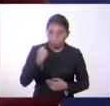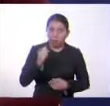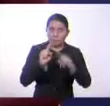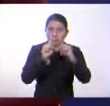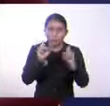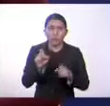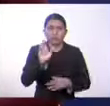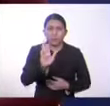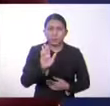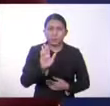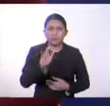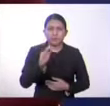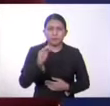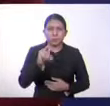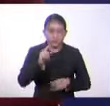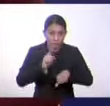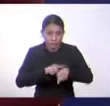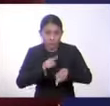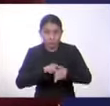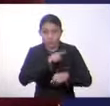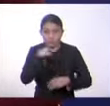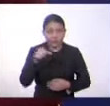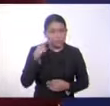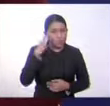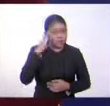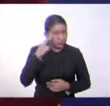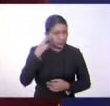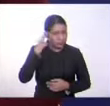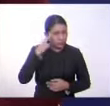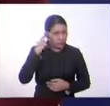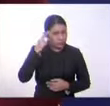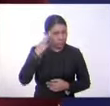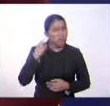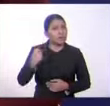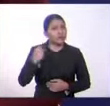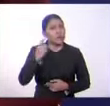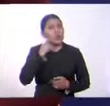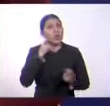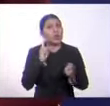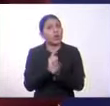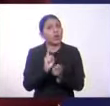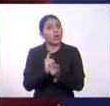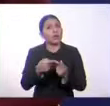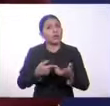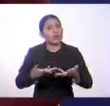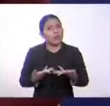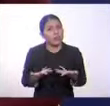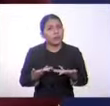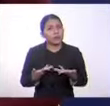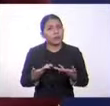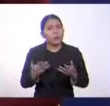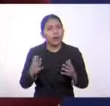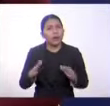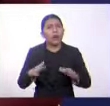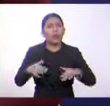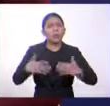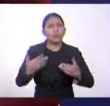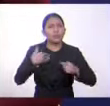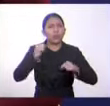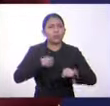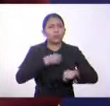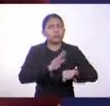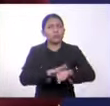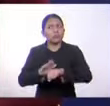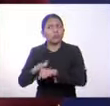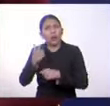momento hagamos el espacio de reflexión sobre la importancia de conocer los derechos y los mecanismos a los cuales podemos acudir,